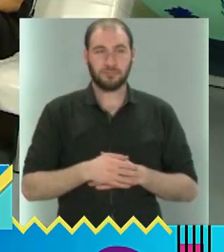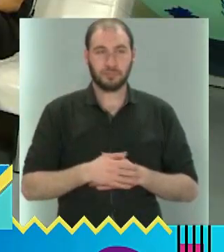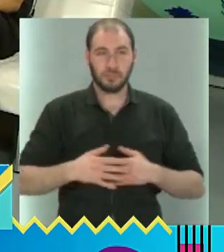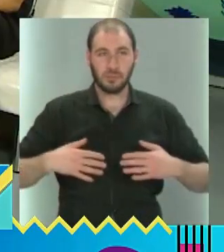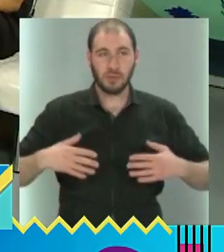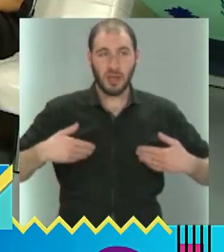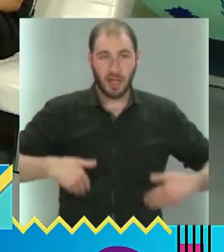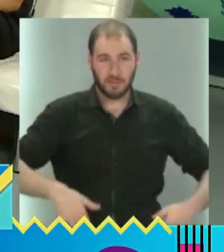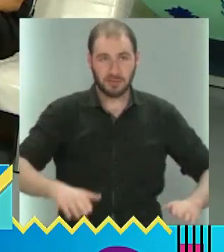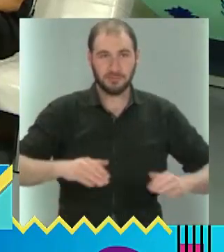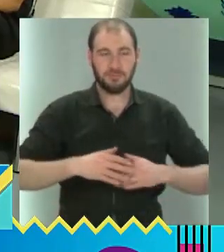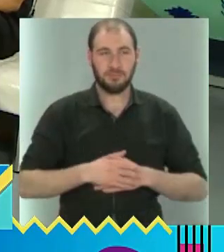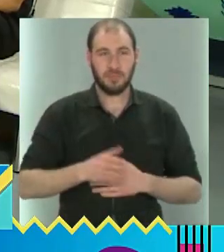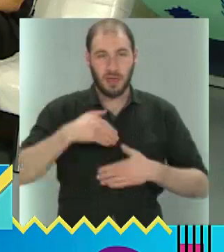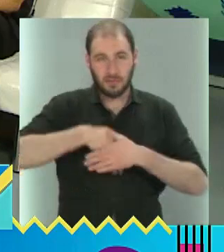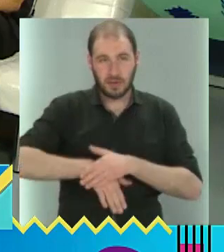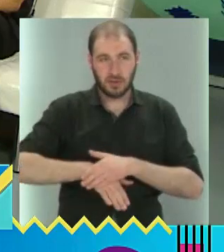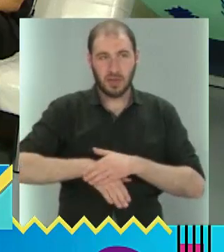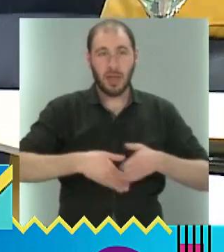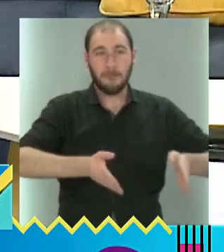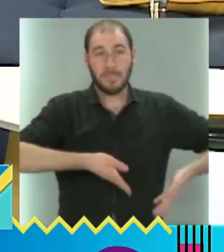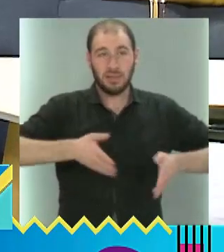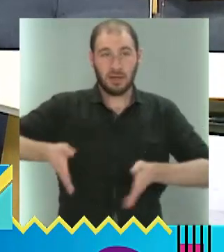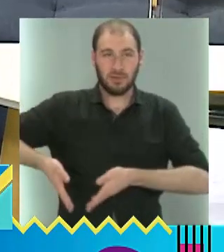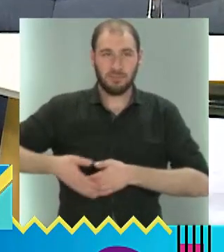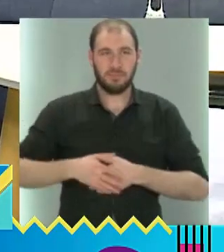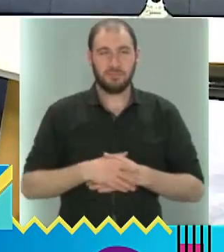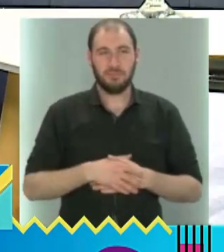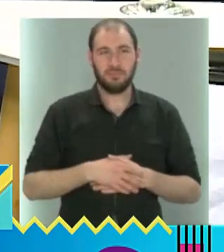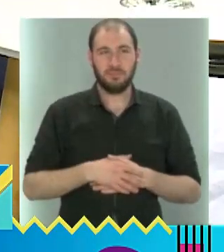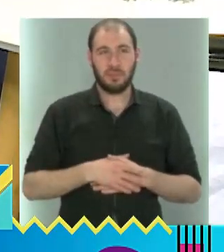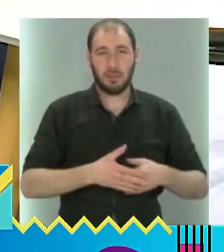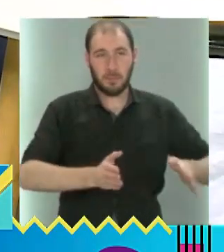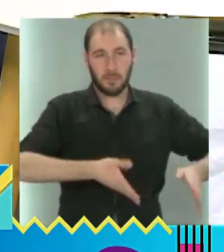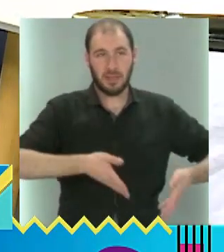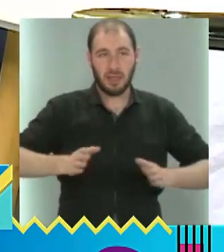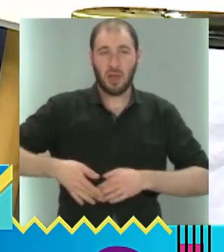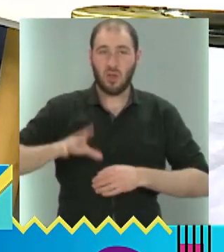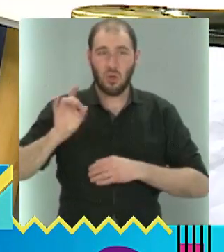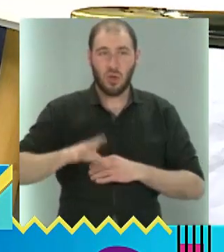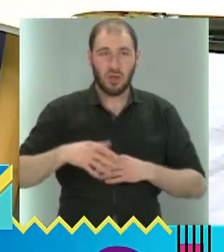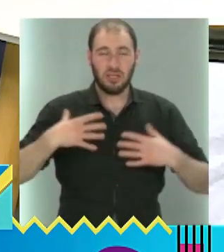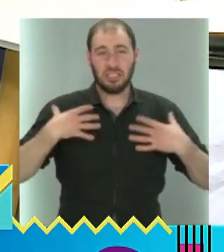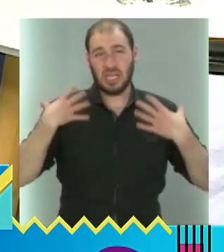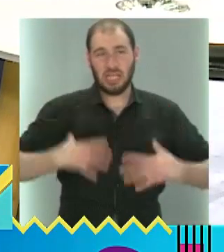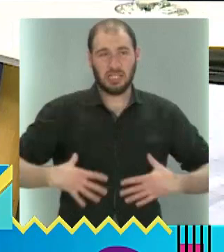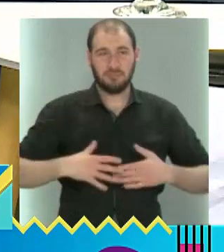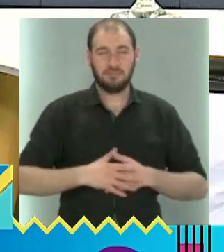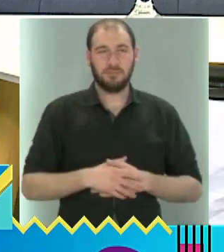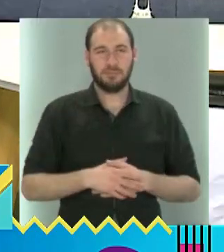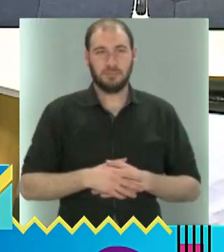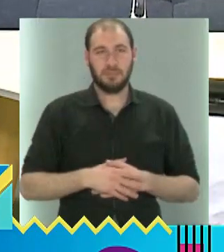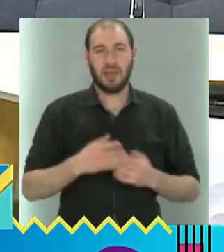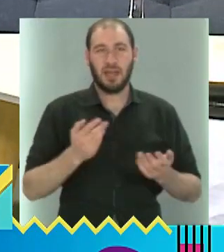Debajo ustedes pueden ver que es un pantalón, ¿eh? Es el pantalón simplemente con la chaqueta.